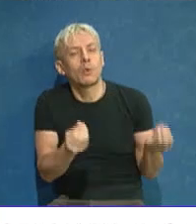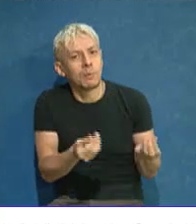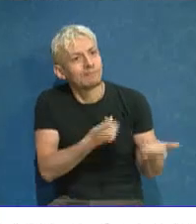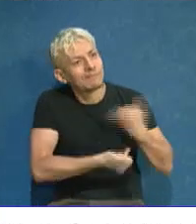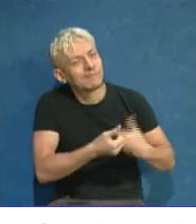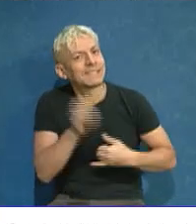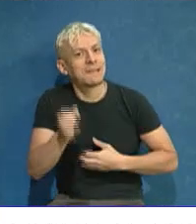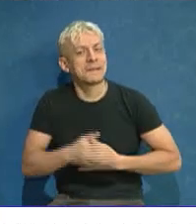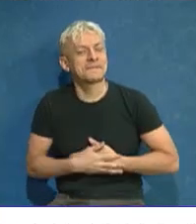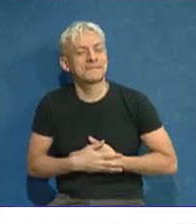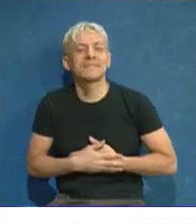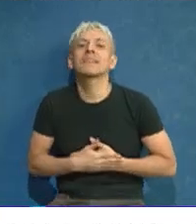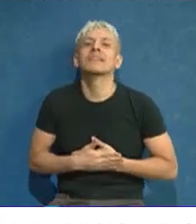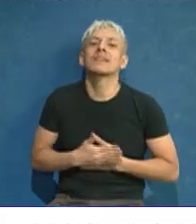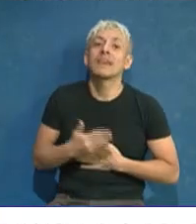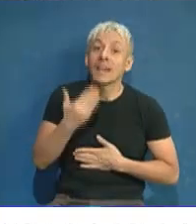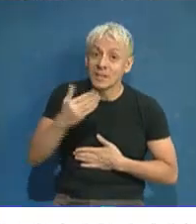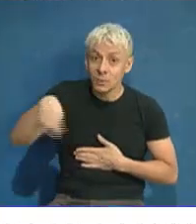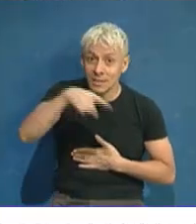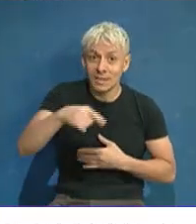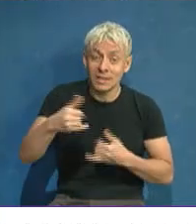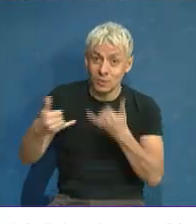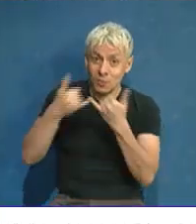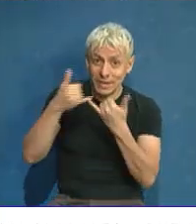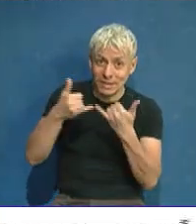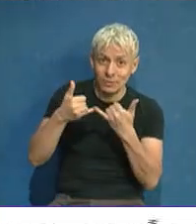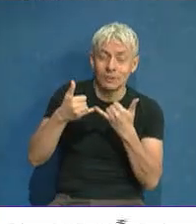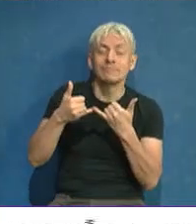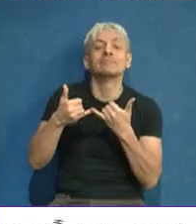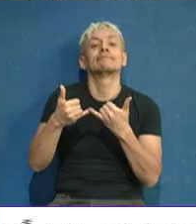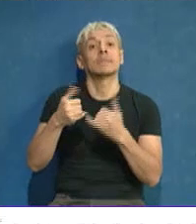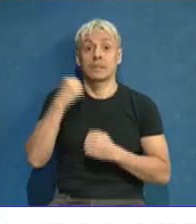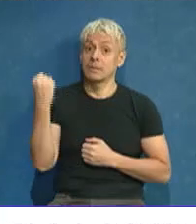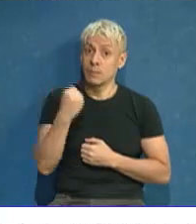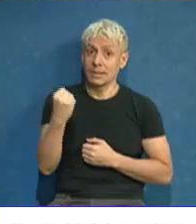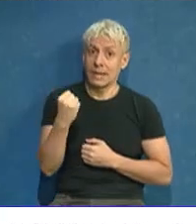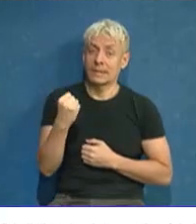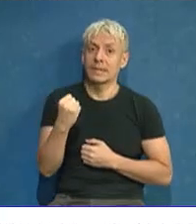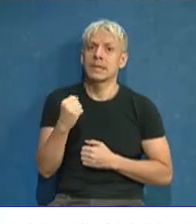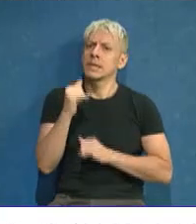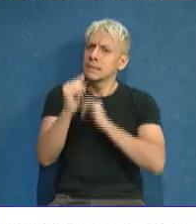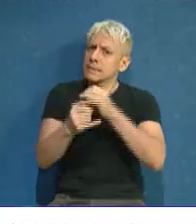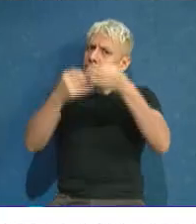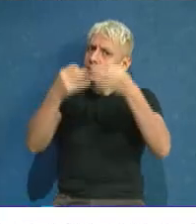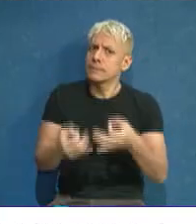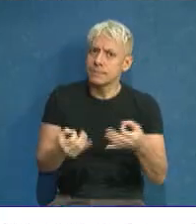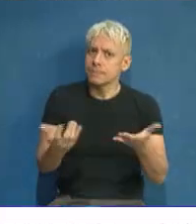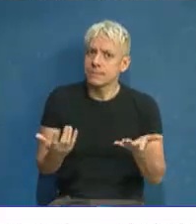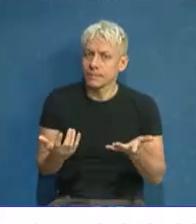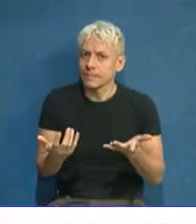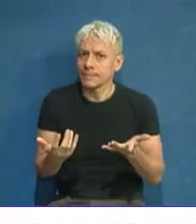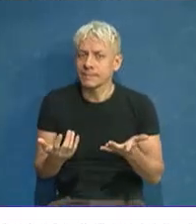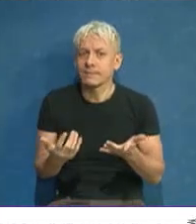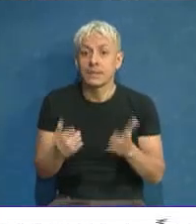y bueno yo le agradezco a la comunicación realmente es importante estar bien informados y